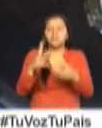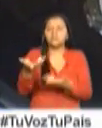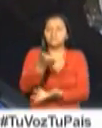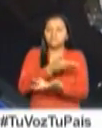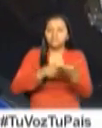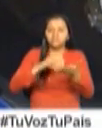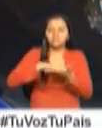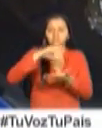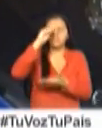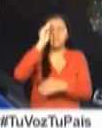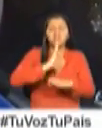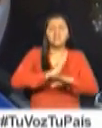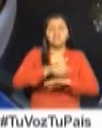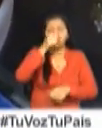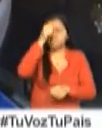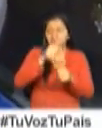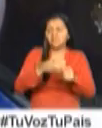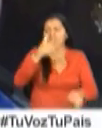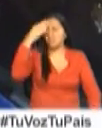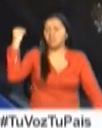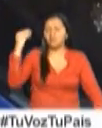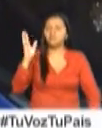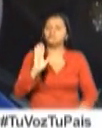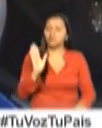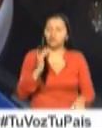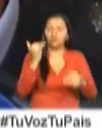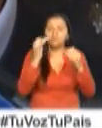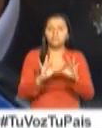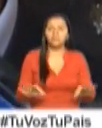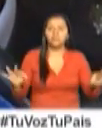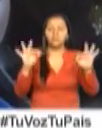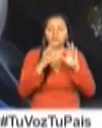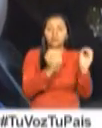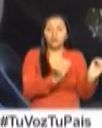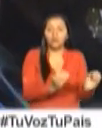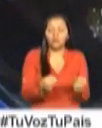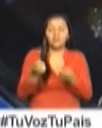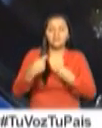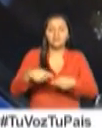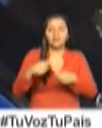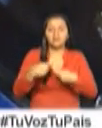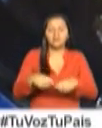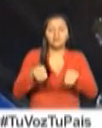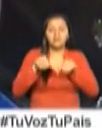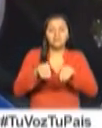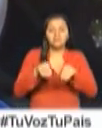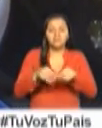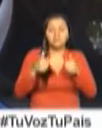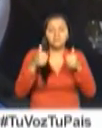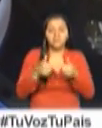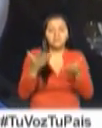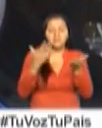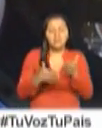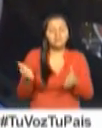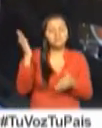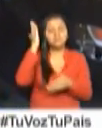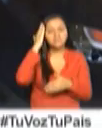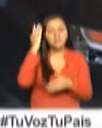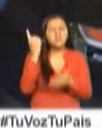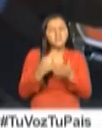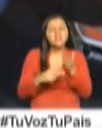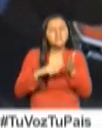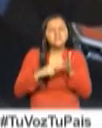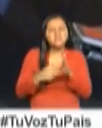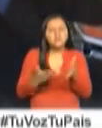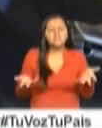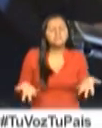se pueden olvidar. Entonces, es muy importante, vamos a organizar talleres académicos, para que se conozca a profundidad lo que